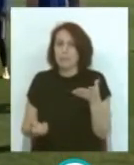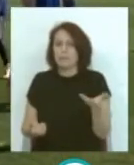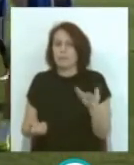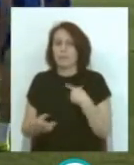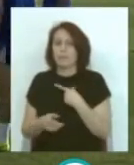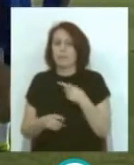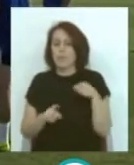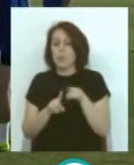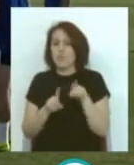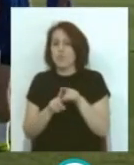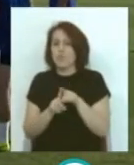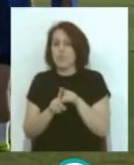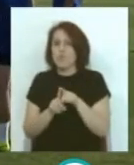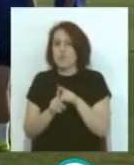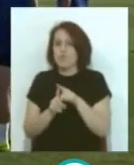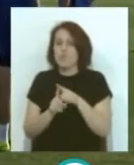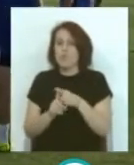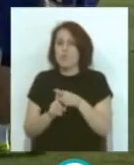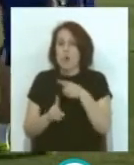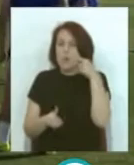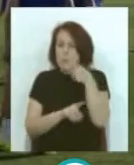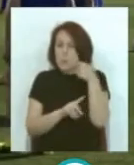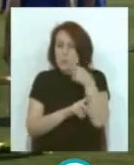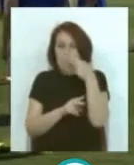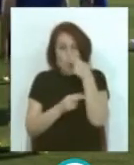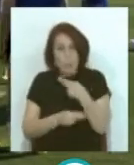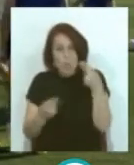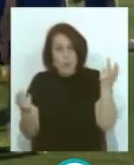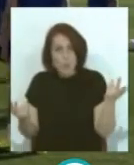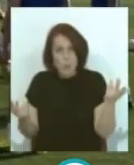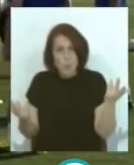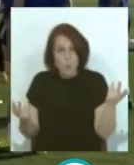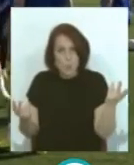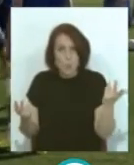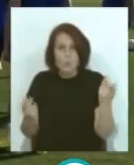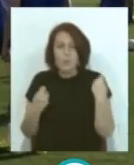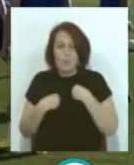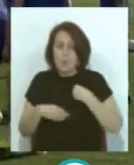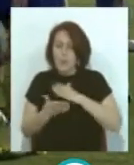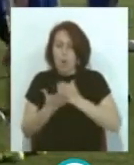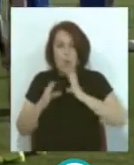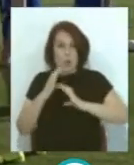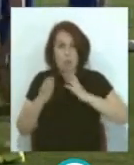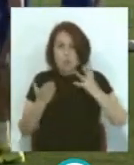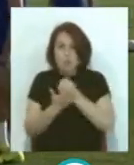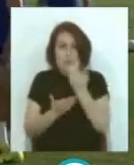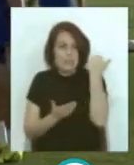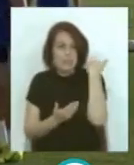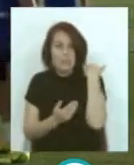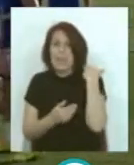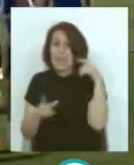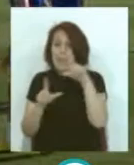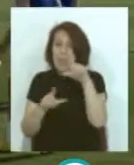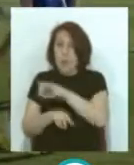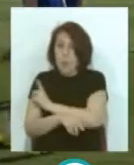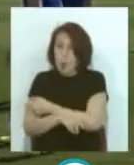el linchamiento ha sido público, ha sido, como decíamos, de los todos los medios de comunicación, incluso ayer viendo Teledeporte,